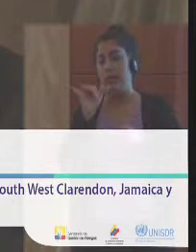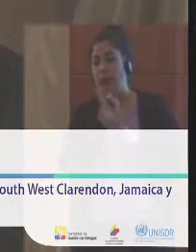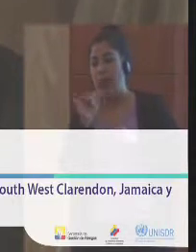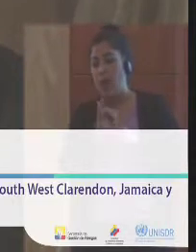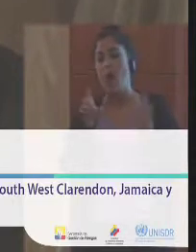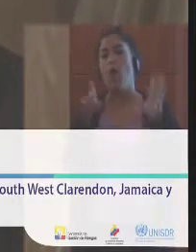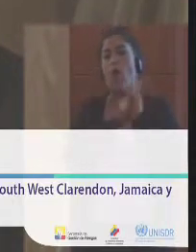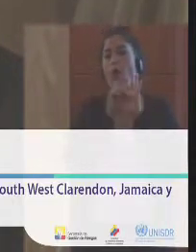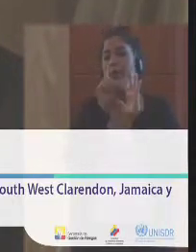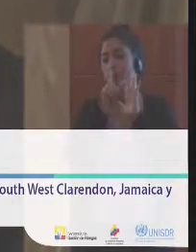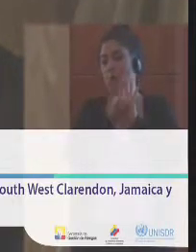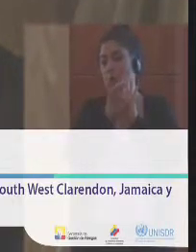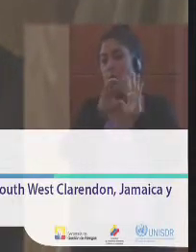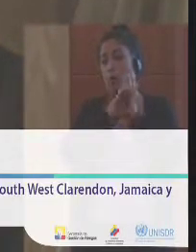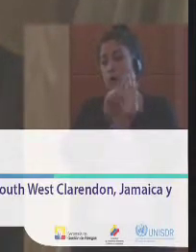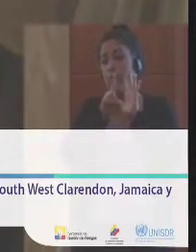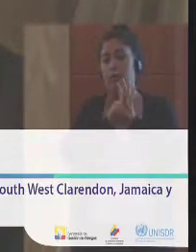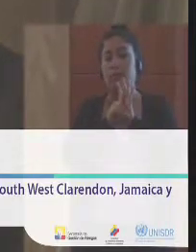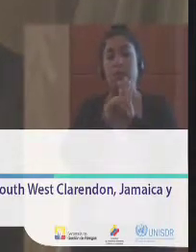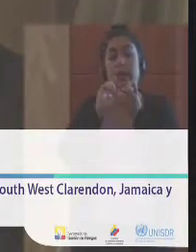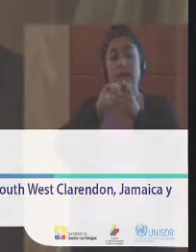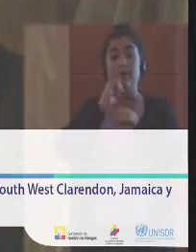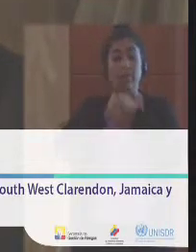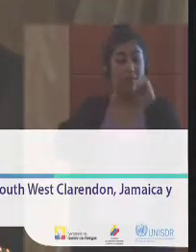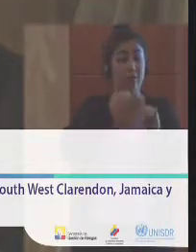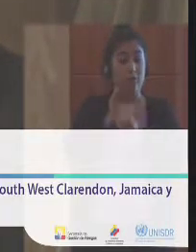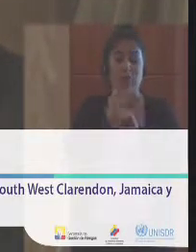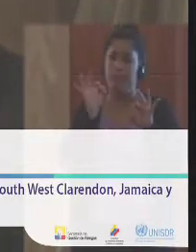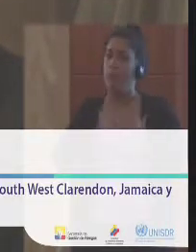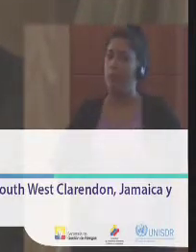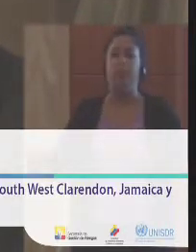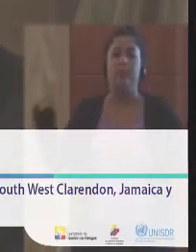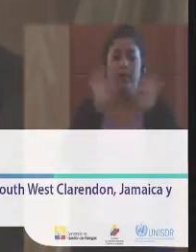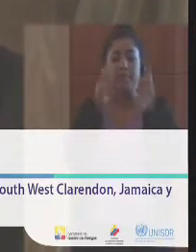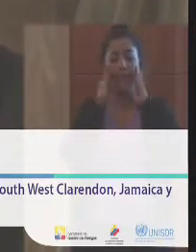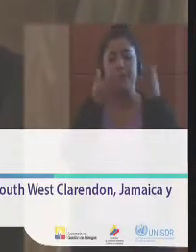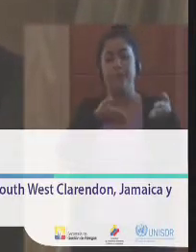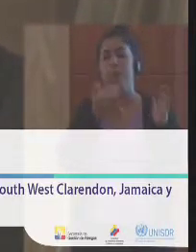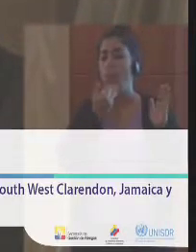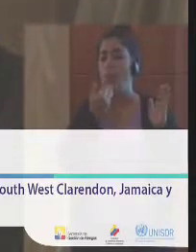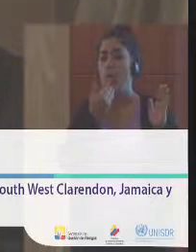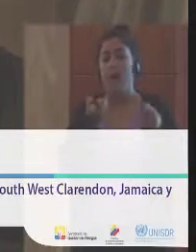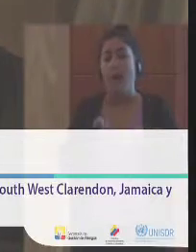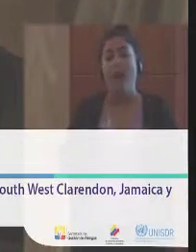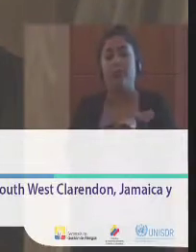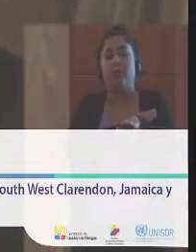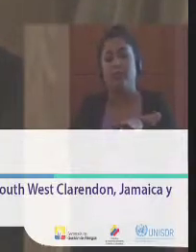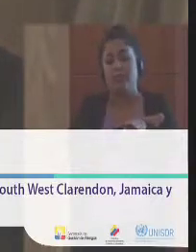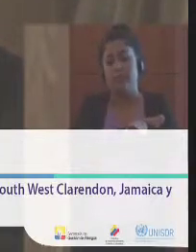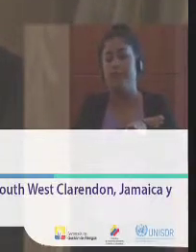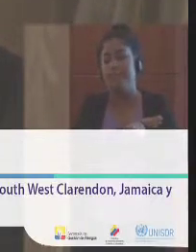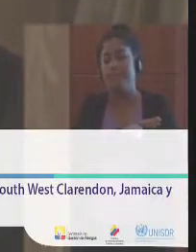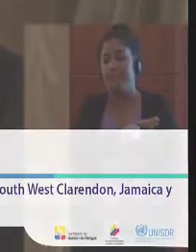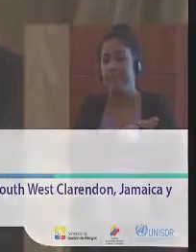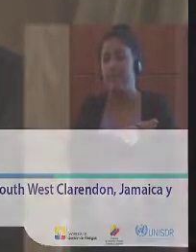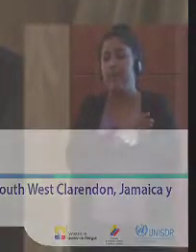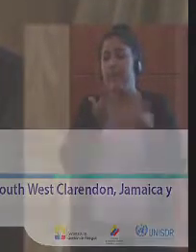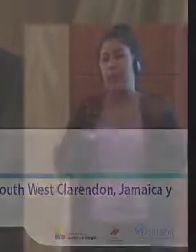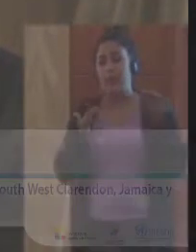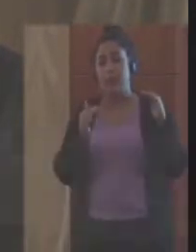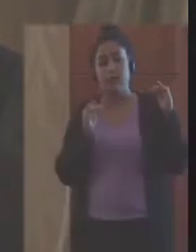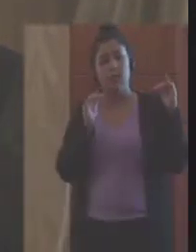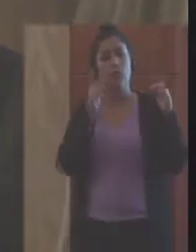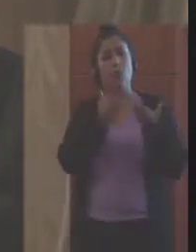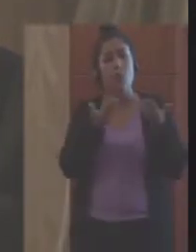base, we utilizando are mejores ensuring that, prácticas de tal manera the standards are built, que nosotros nos all aseguremos de buildings que will el have estándar de to go